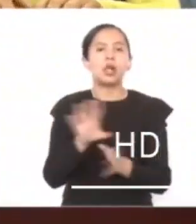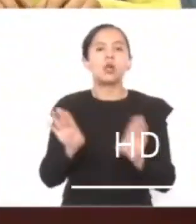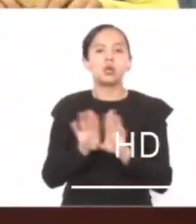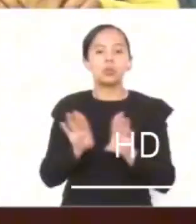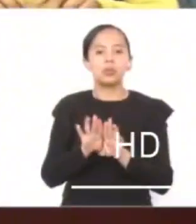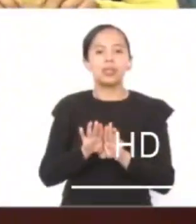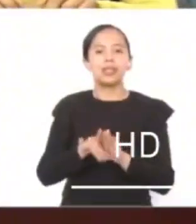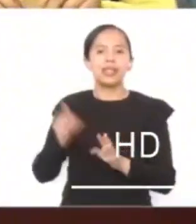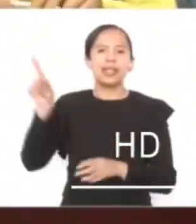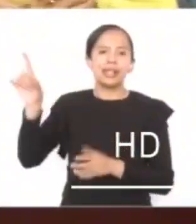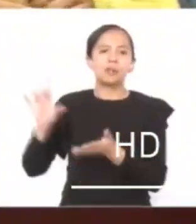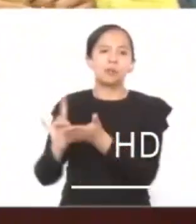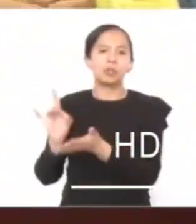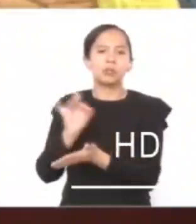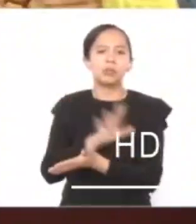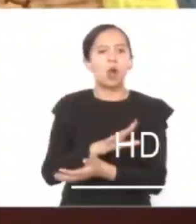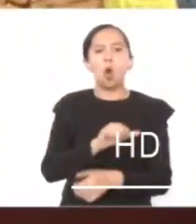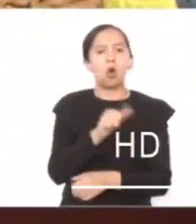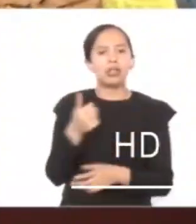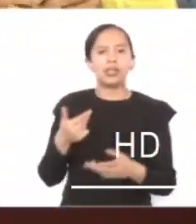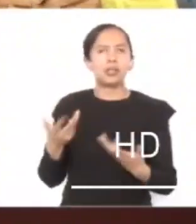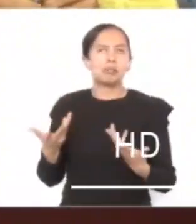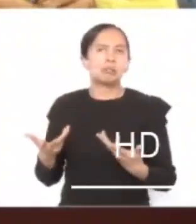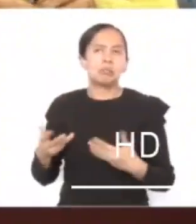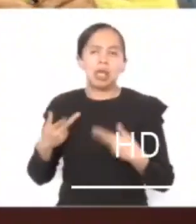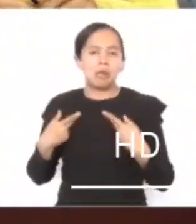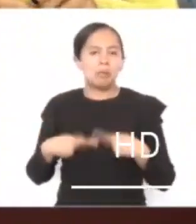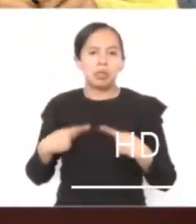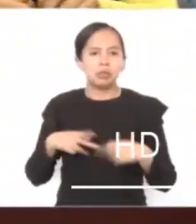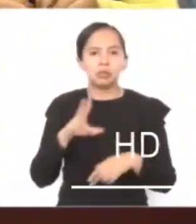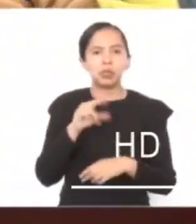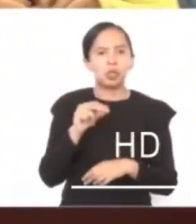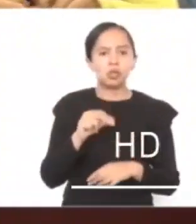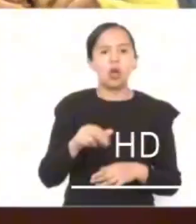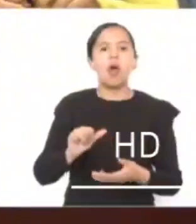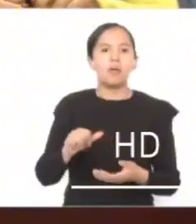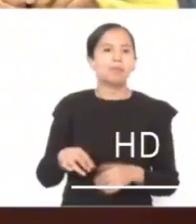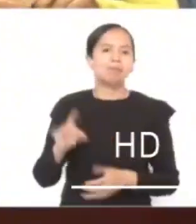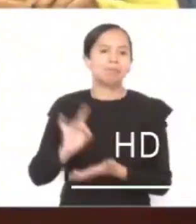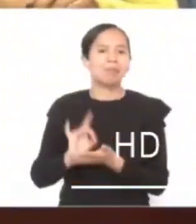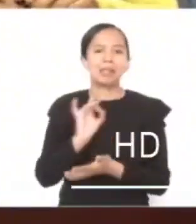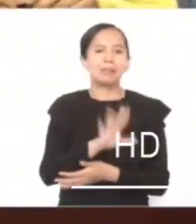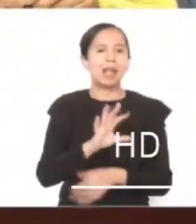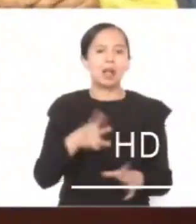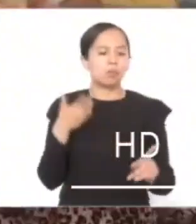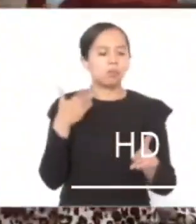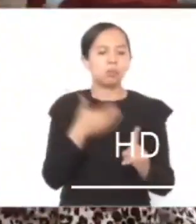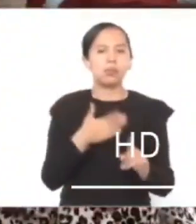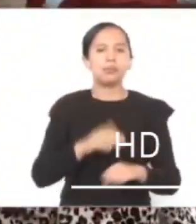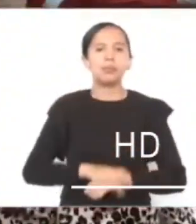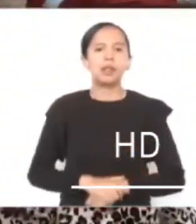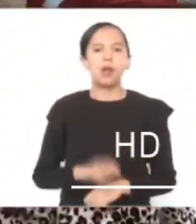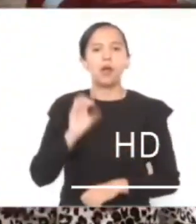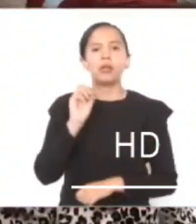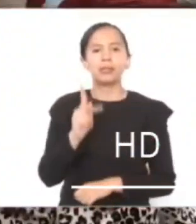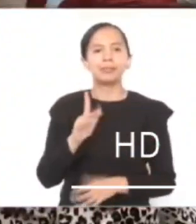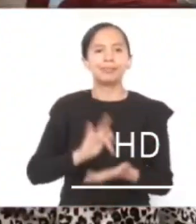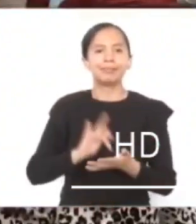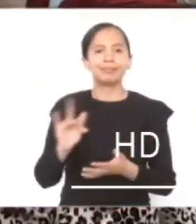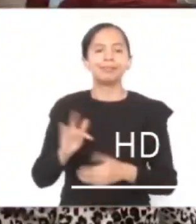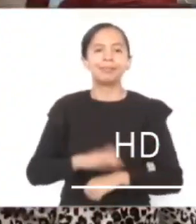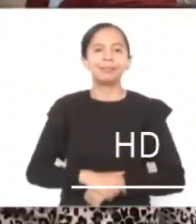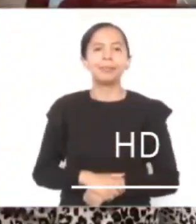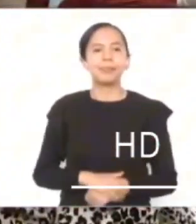de directamente la torre celular, no pasa por terceros, se puede garantizar tiempos de respuesta, tiene muchas ventajas. Ok, gracias, buen